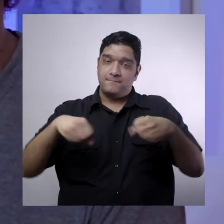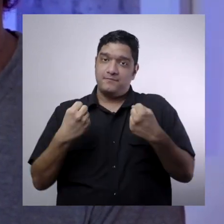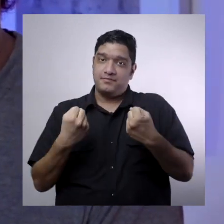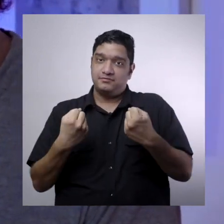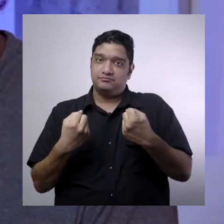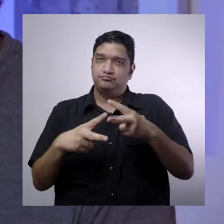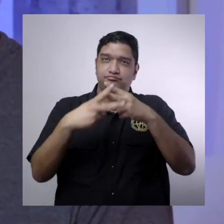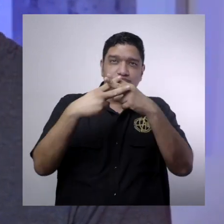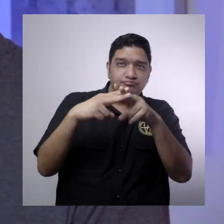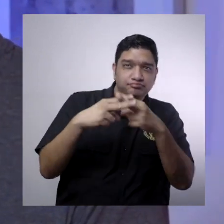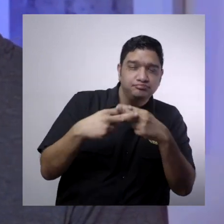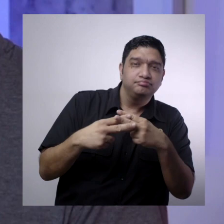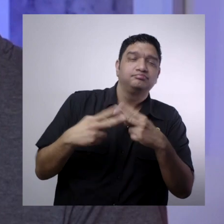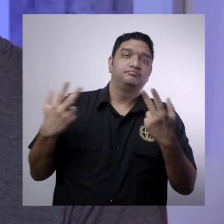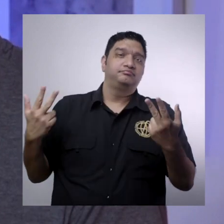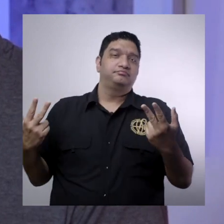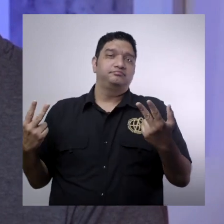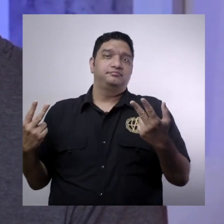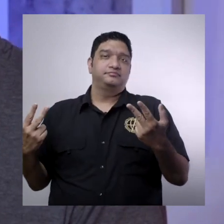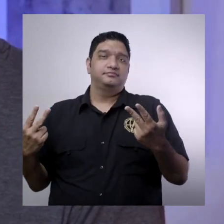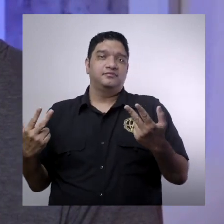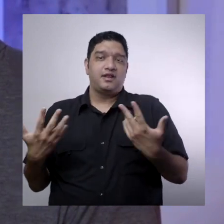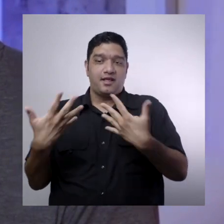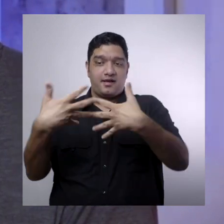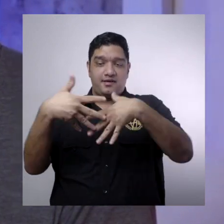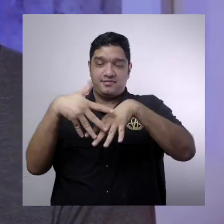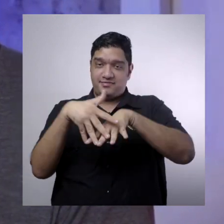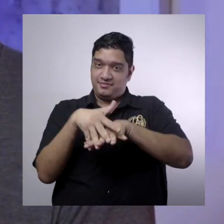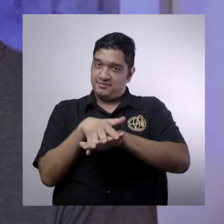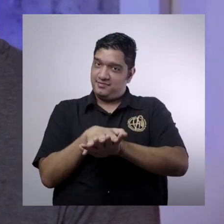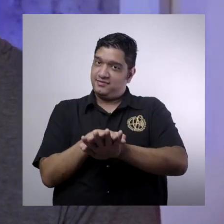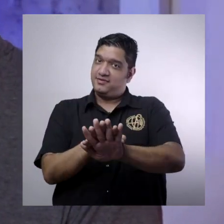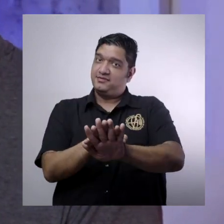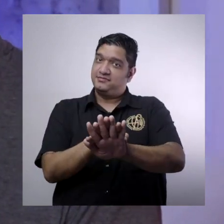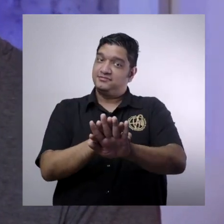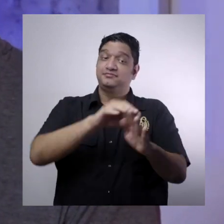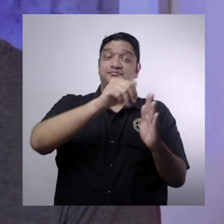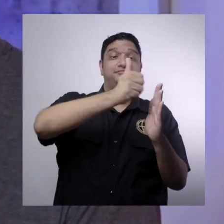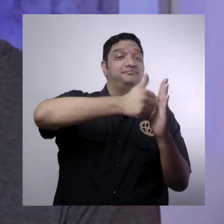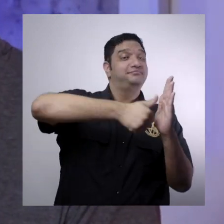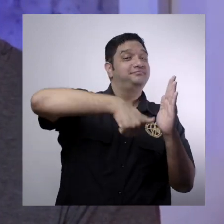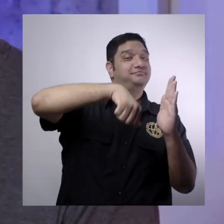renovar de nuevo la integración de arte,